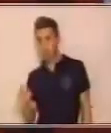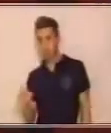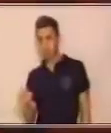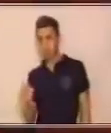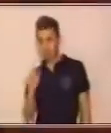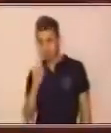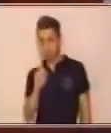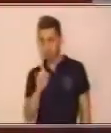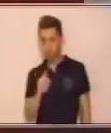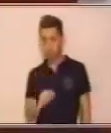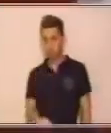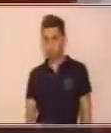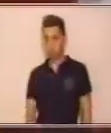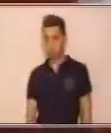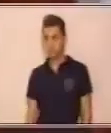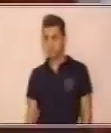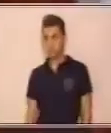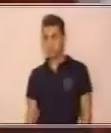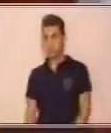unidad,